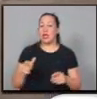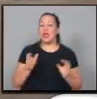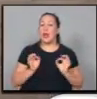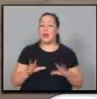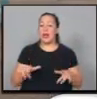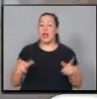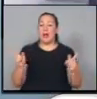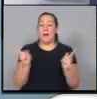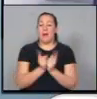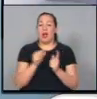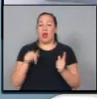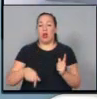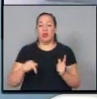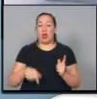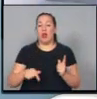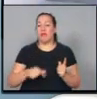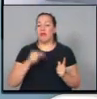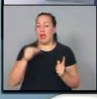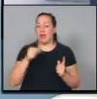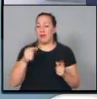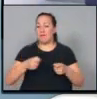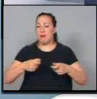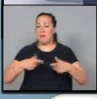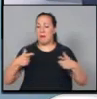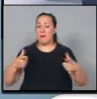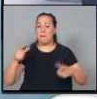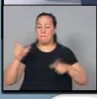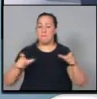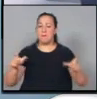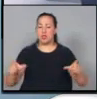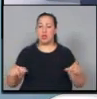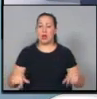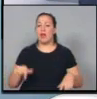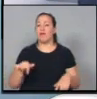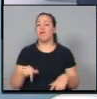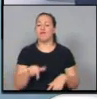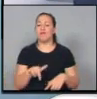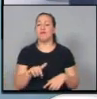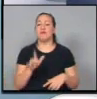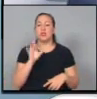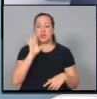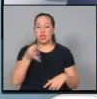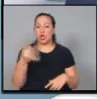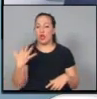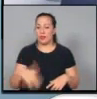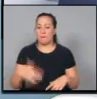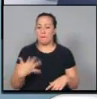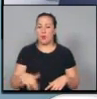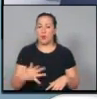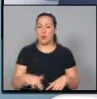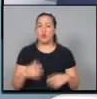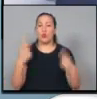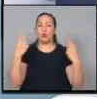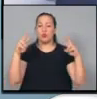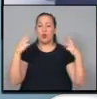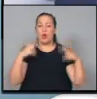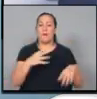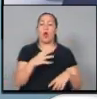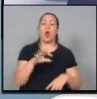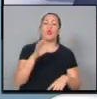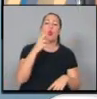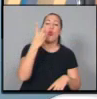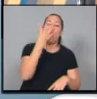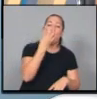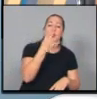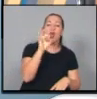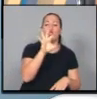cortitas, que es una tendencia que se ha ido intensificando en las últimas temporadas y que se ve mucho en esta temporada. El turismo por 4 o 5 días, sobre todo el